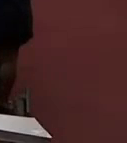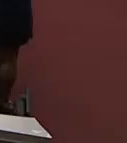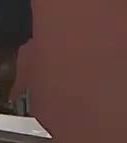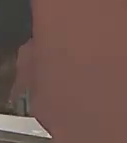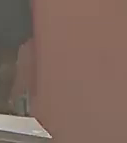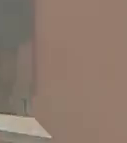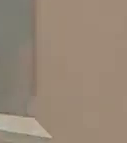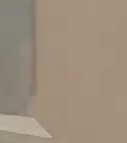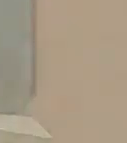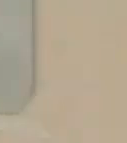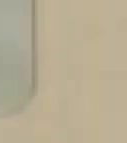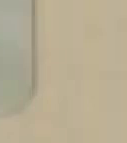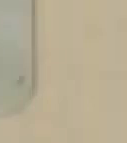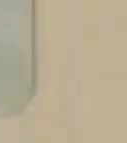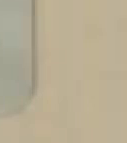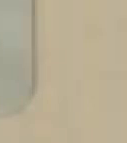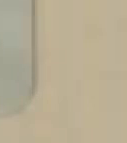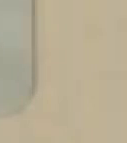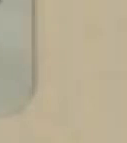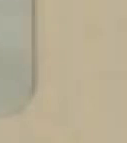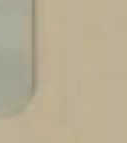o no